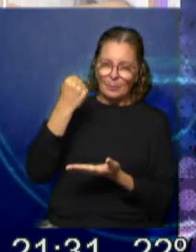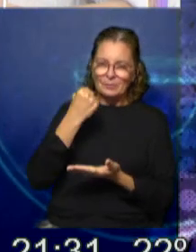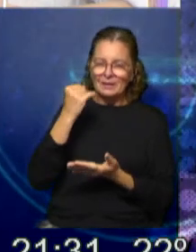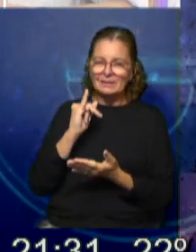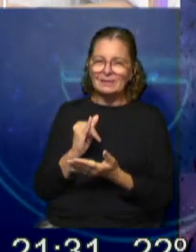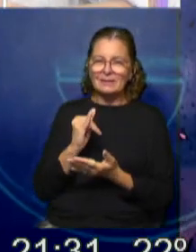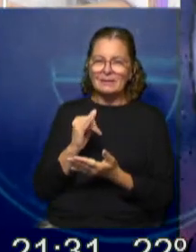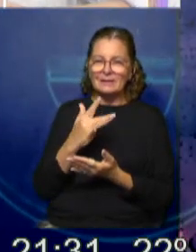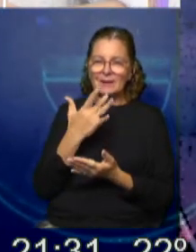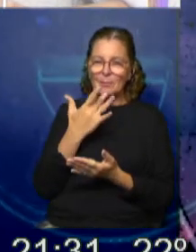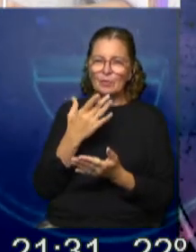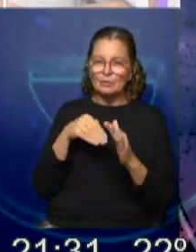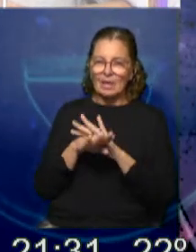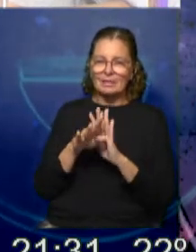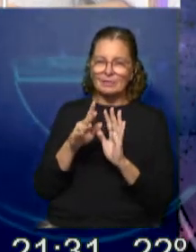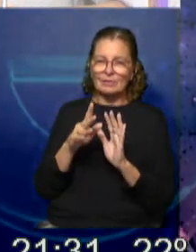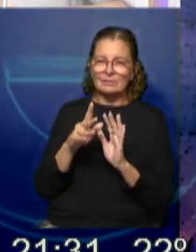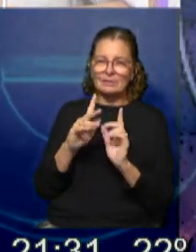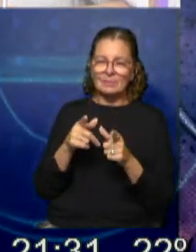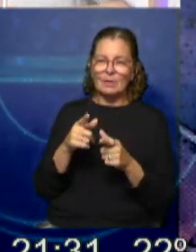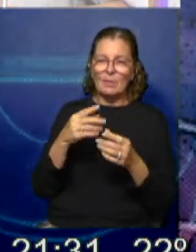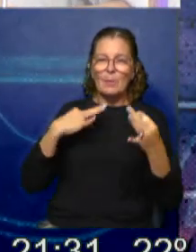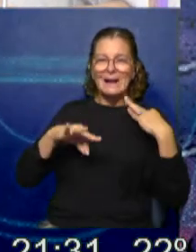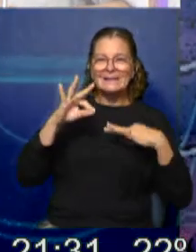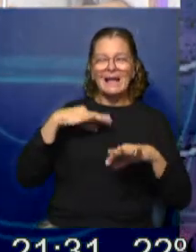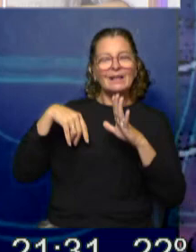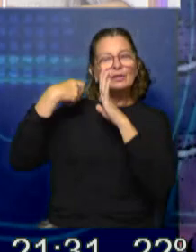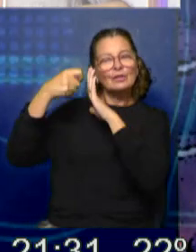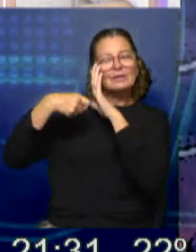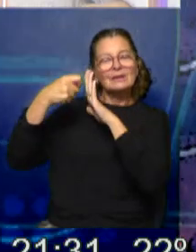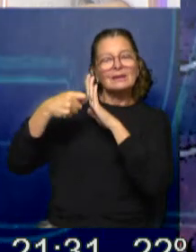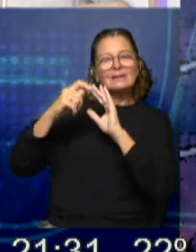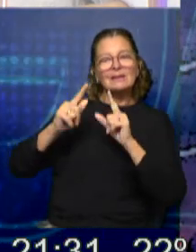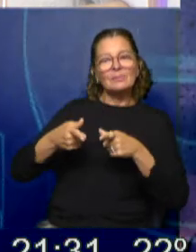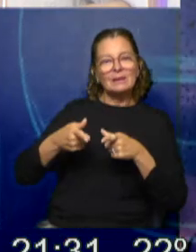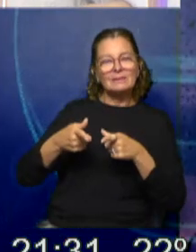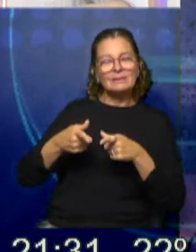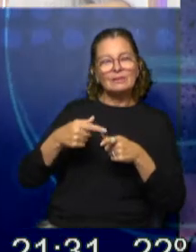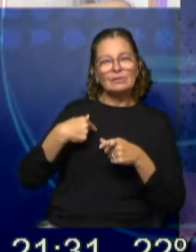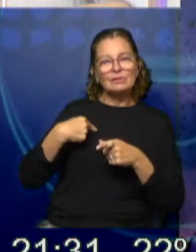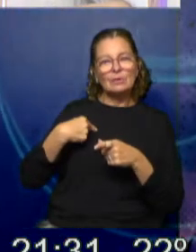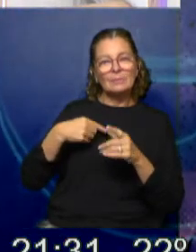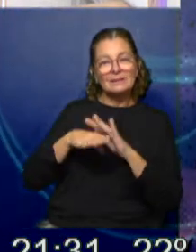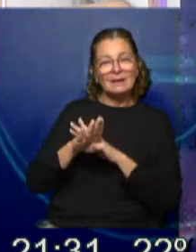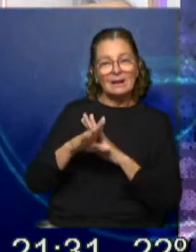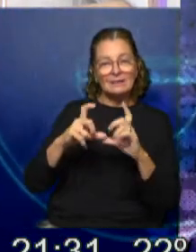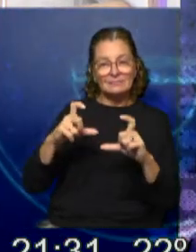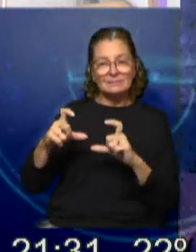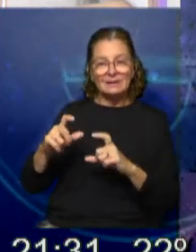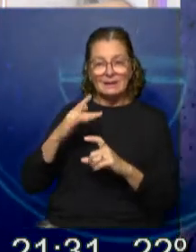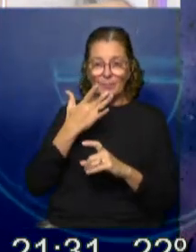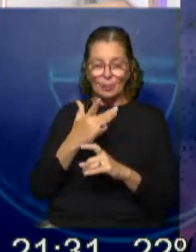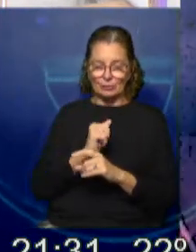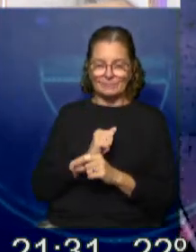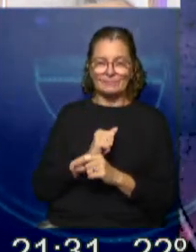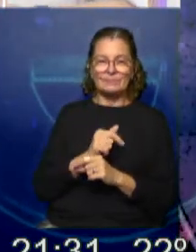que es divino como entrar también, ¿no? Total. Así como vamos al teatro, vamos al cine, bueno, sí, yo creo que entrarle al mundo de la novela gráfica es divino.